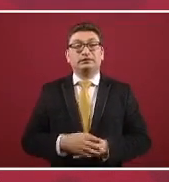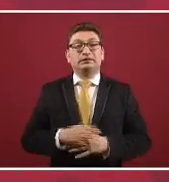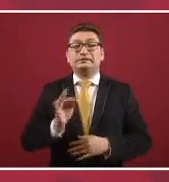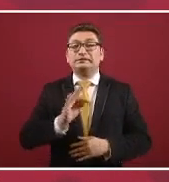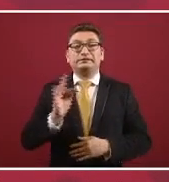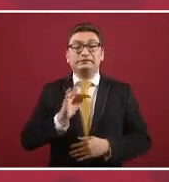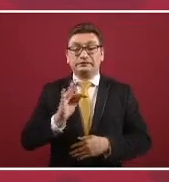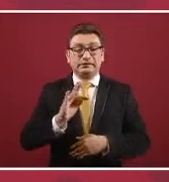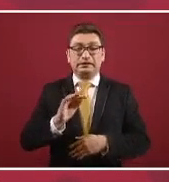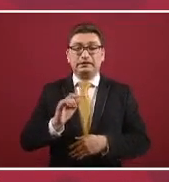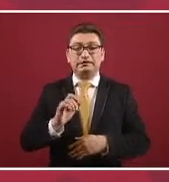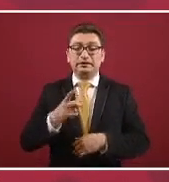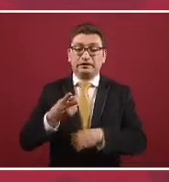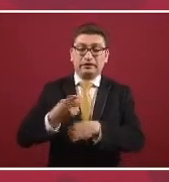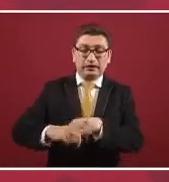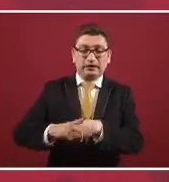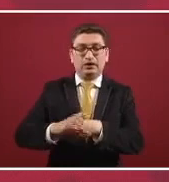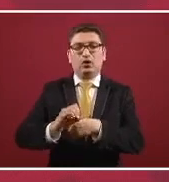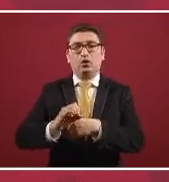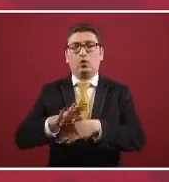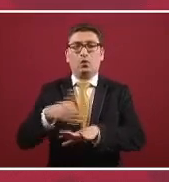afectaciones, aun cuando